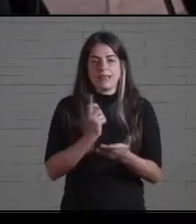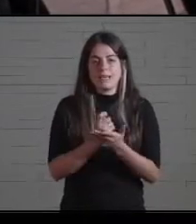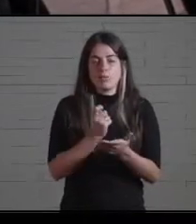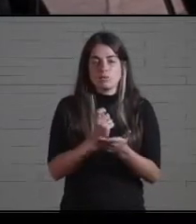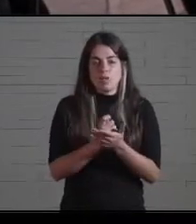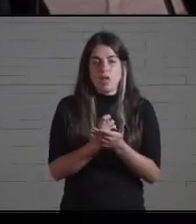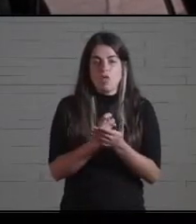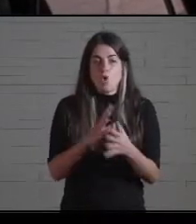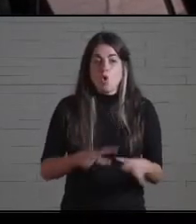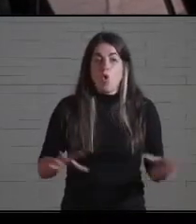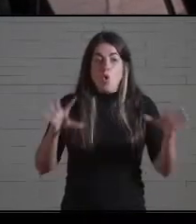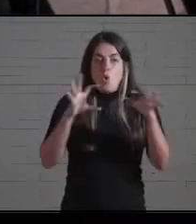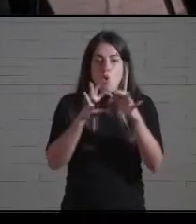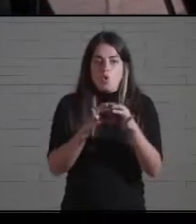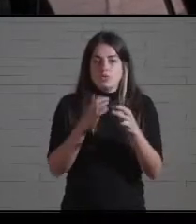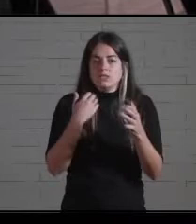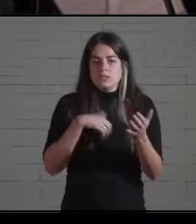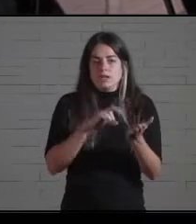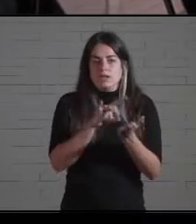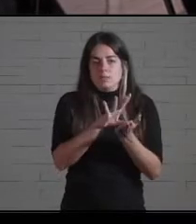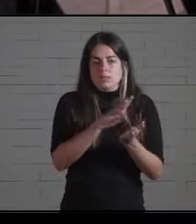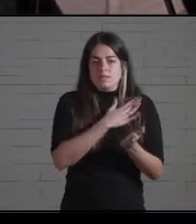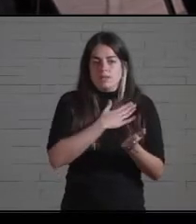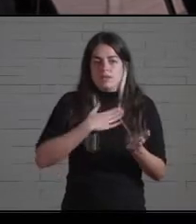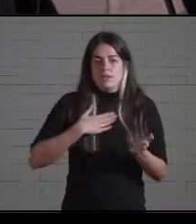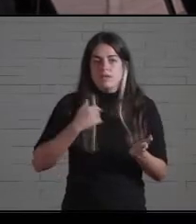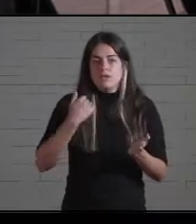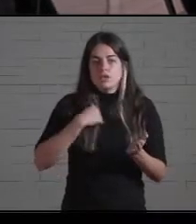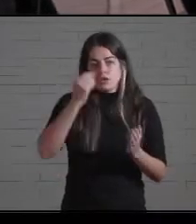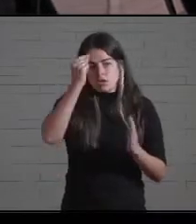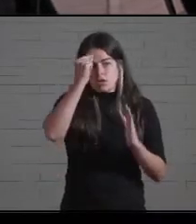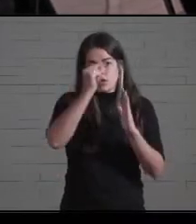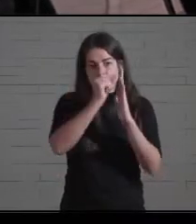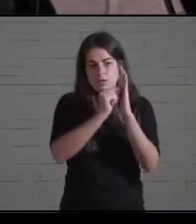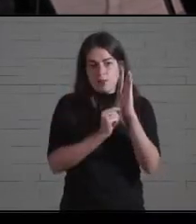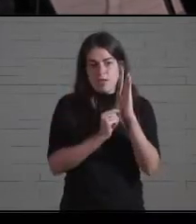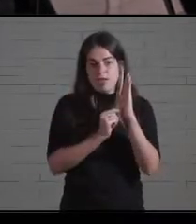medida, yo creo que genera controversia,